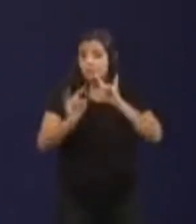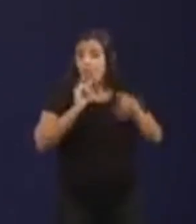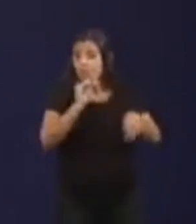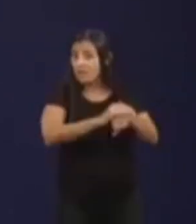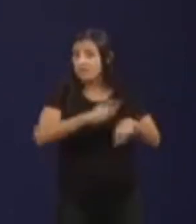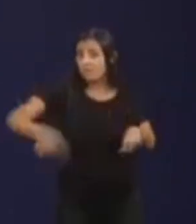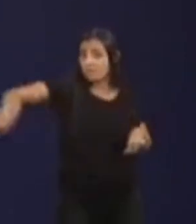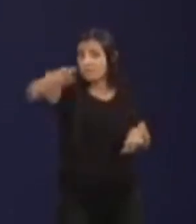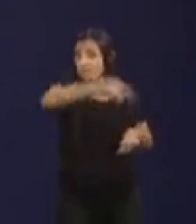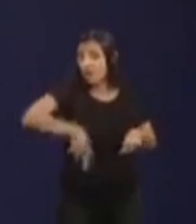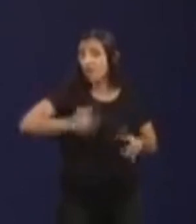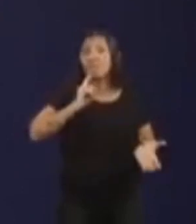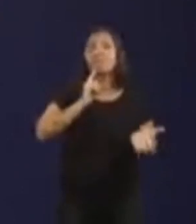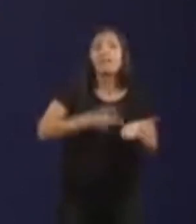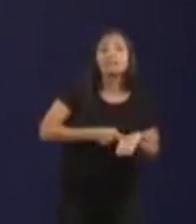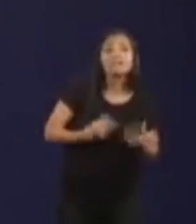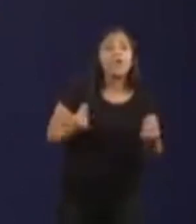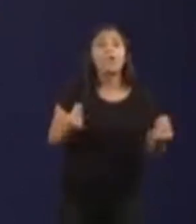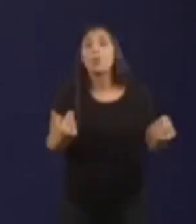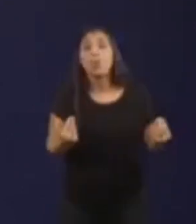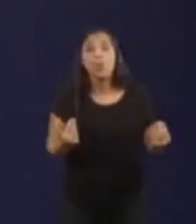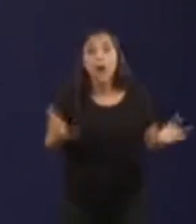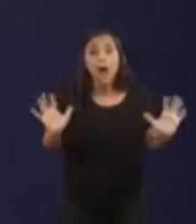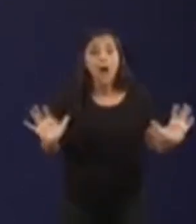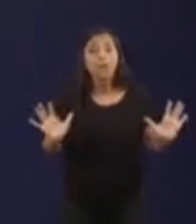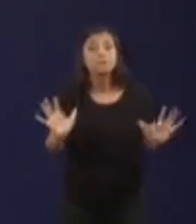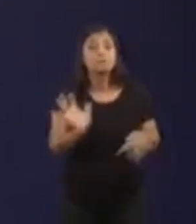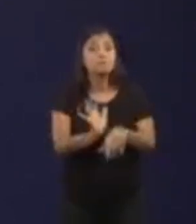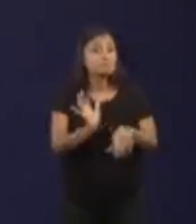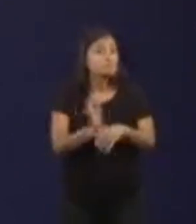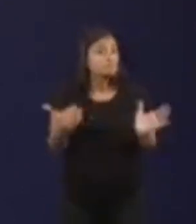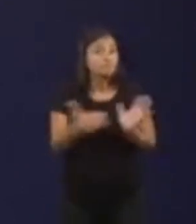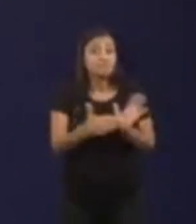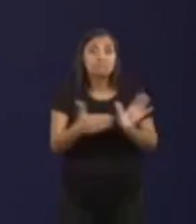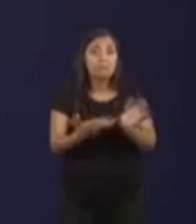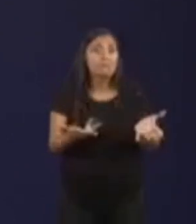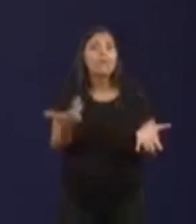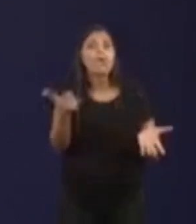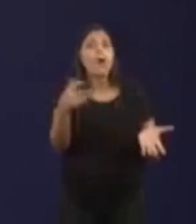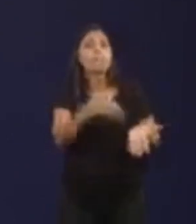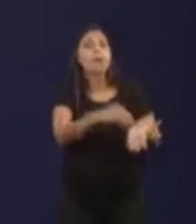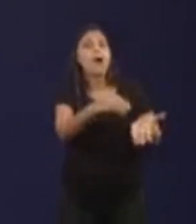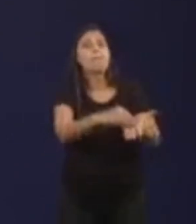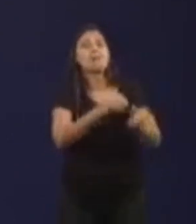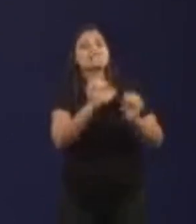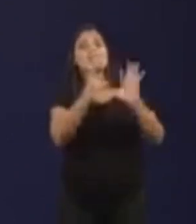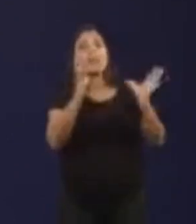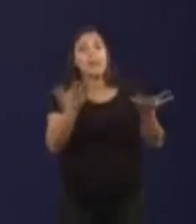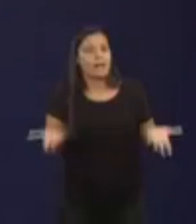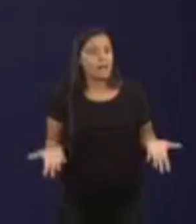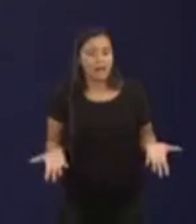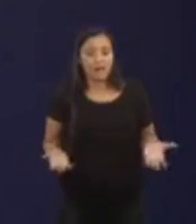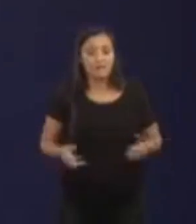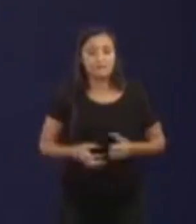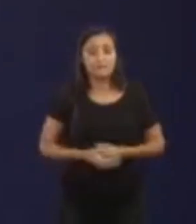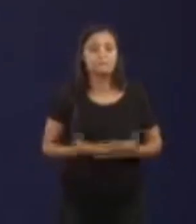administrativa tomarán tomarán la el camino que deban tomar no hay mucho más para decir por supuesto que al